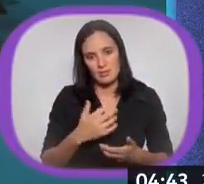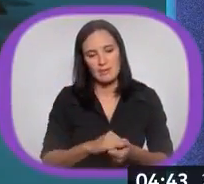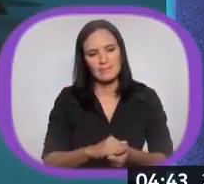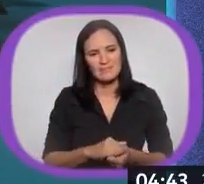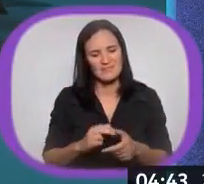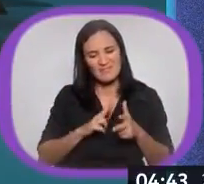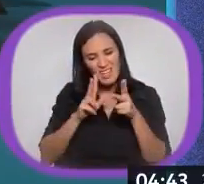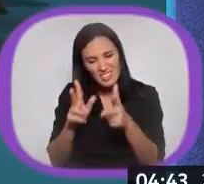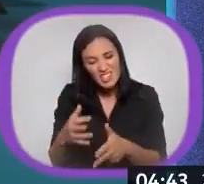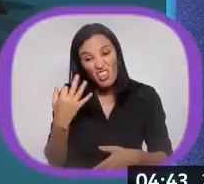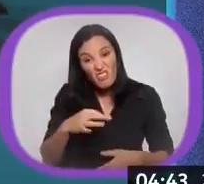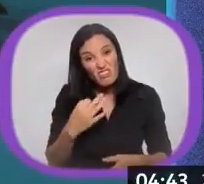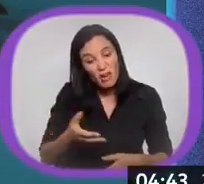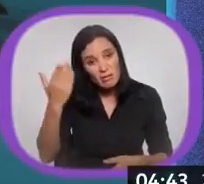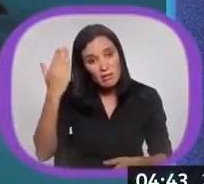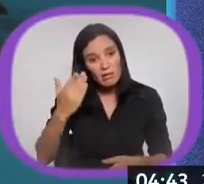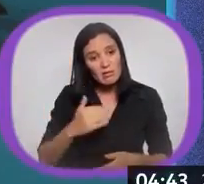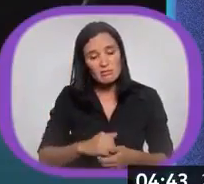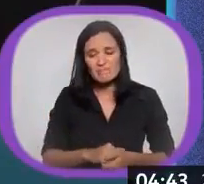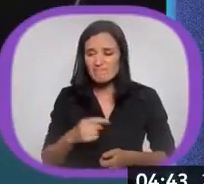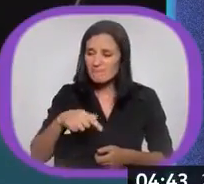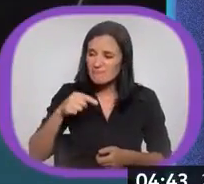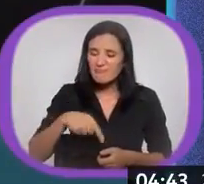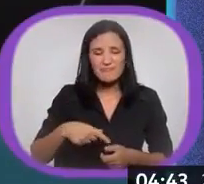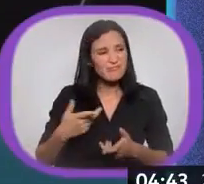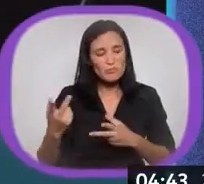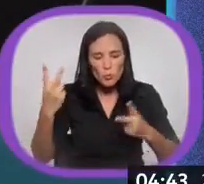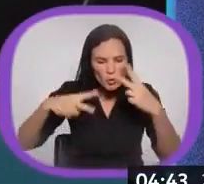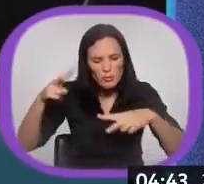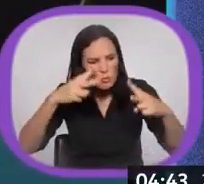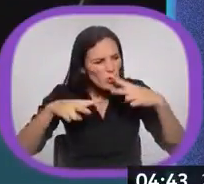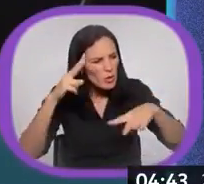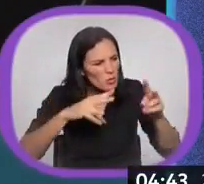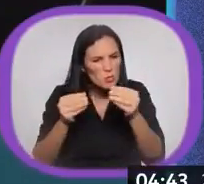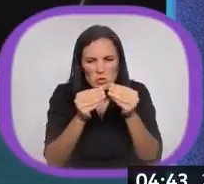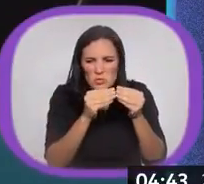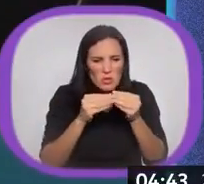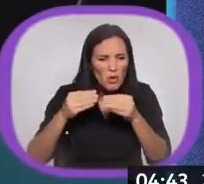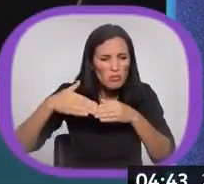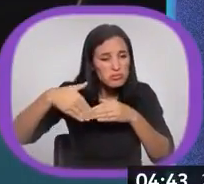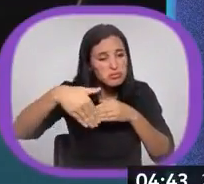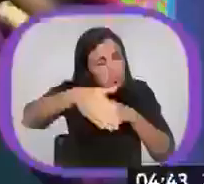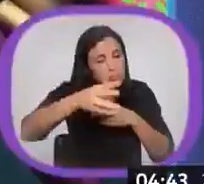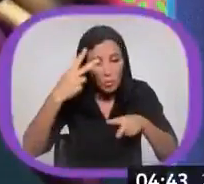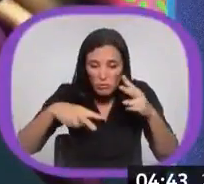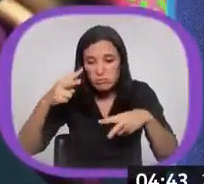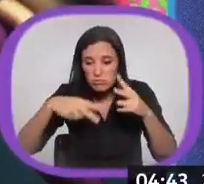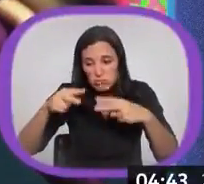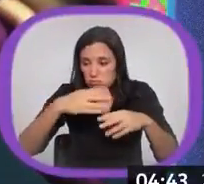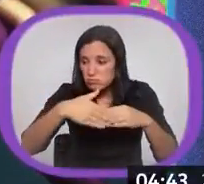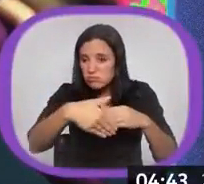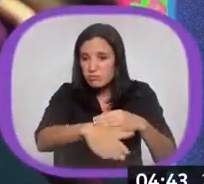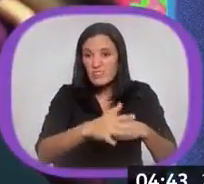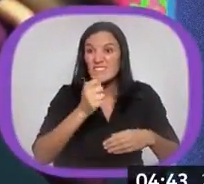Ay, tuviste que decírselo, ¿no es así? Ahora buscaremos a nuestros compañeros el resto de nuestras vidas. Que no